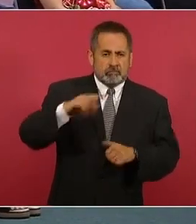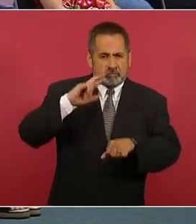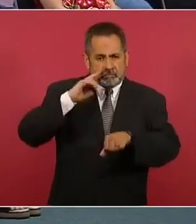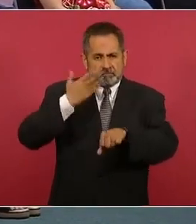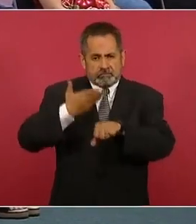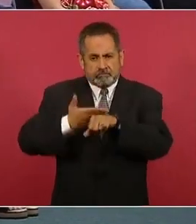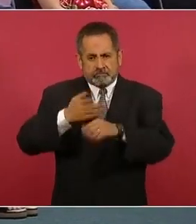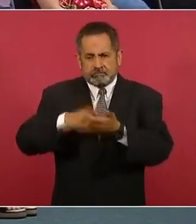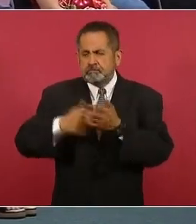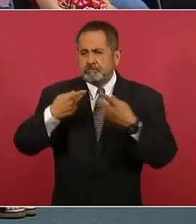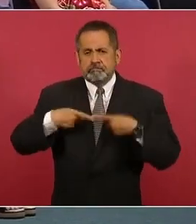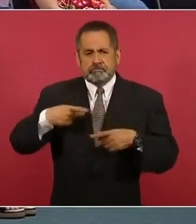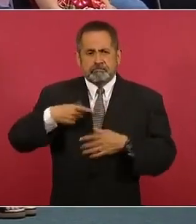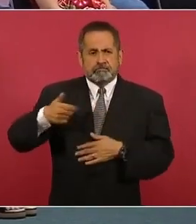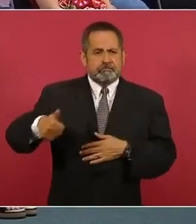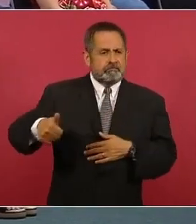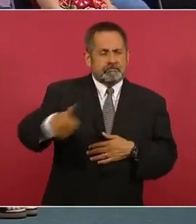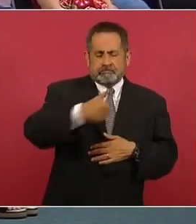de la gente.